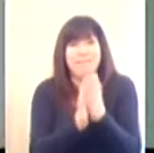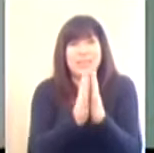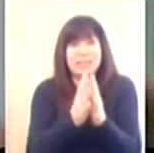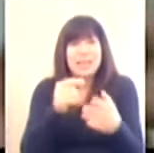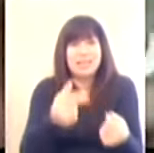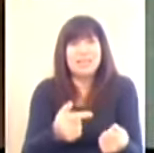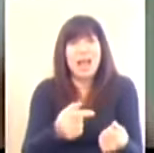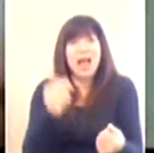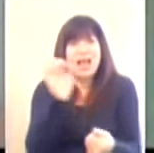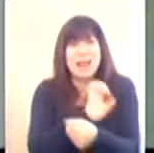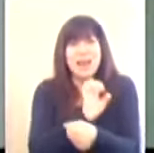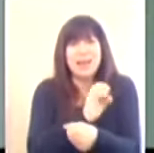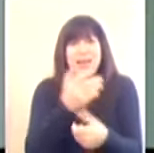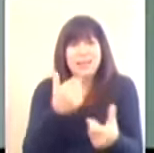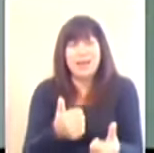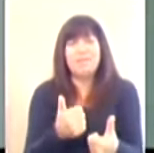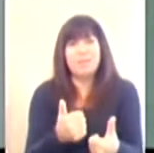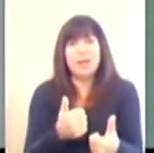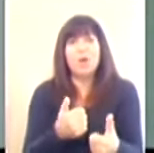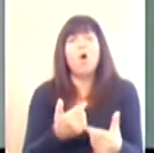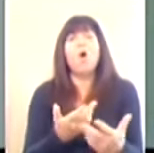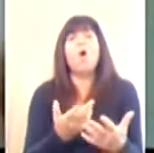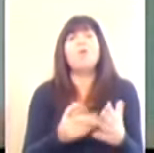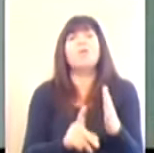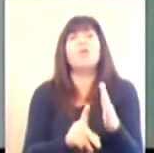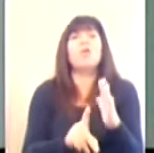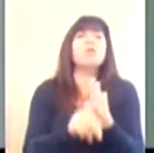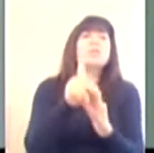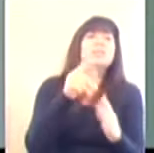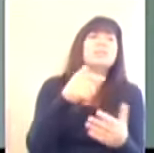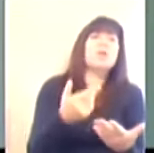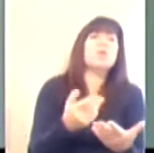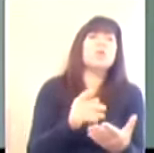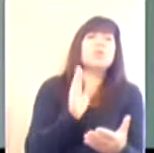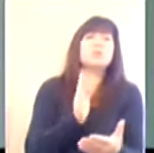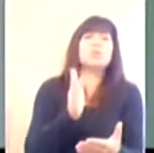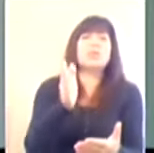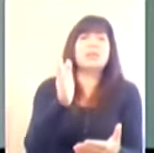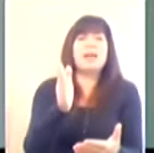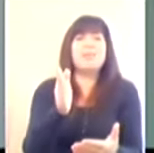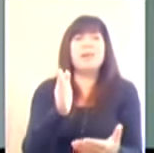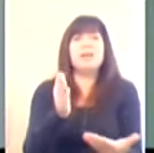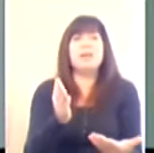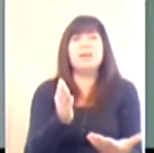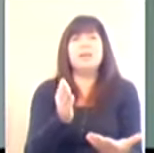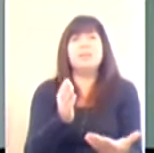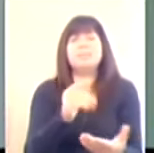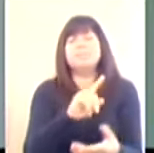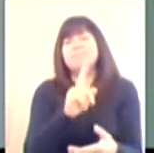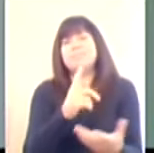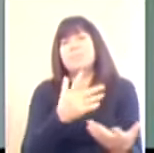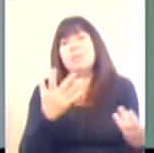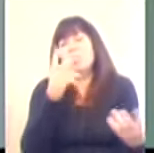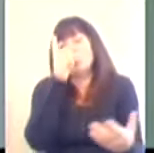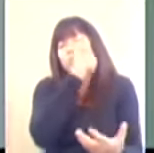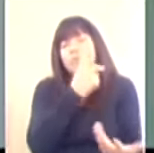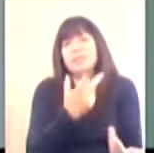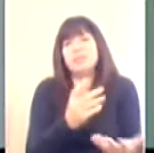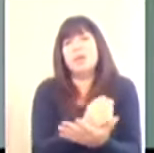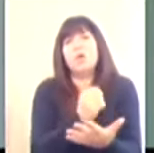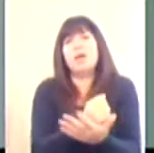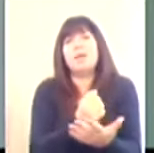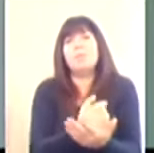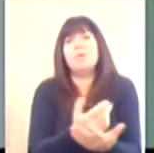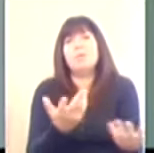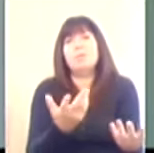construcción sustentable para viviendas de población más bien con altos niveles de vulnerabilidad socioeconómica, es muy difícil que logremos un punto